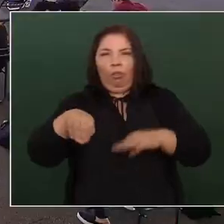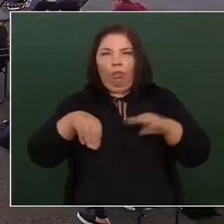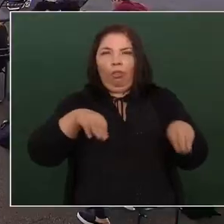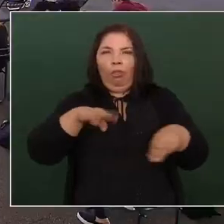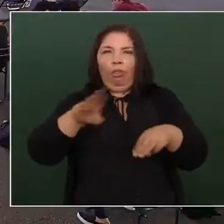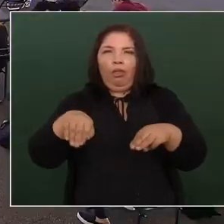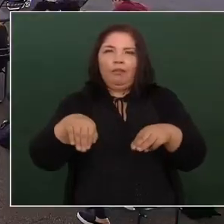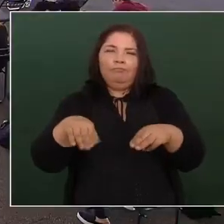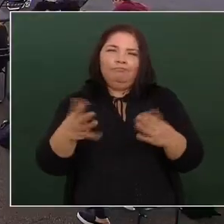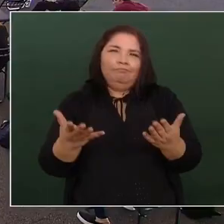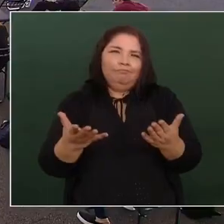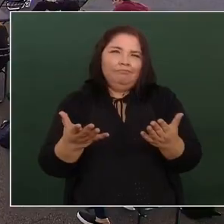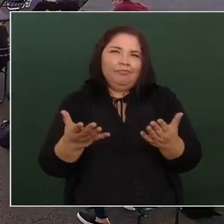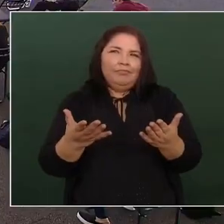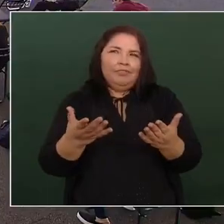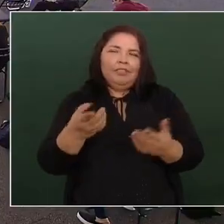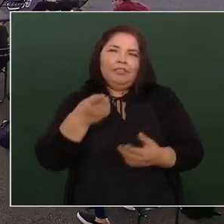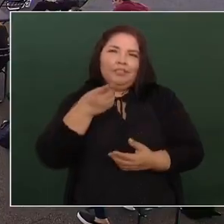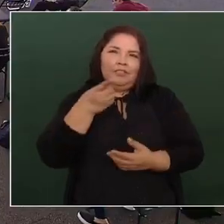Existe